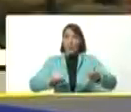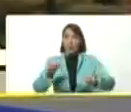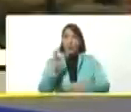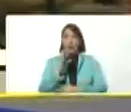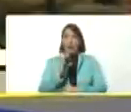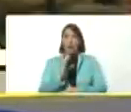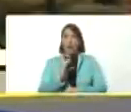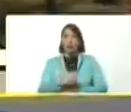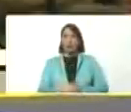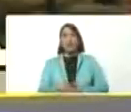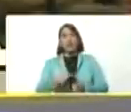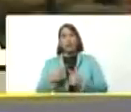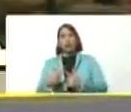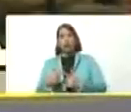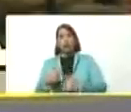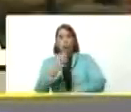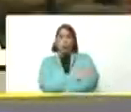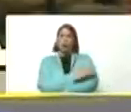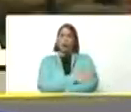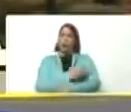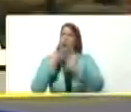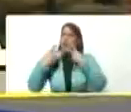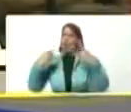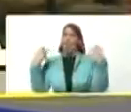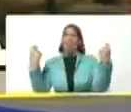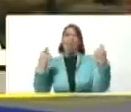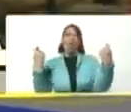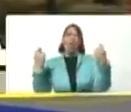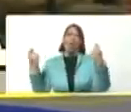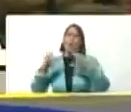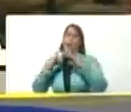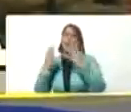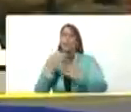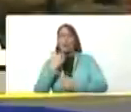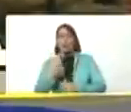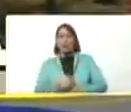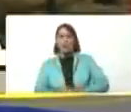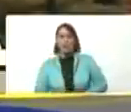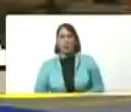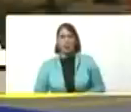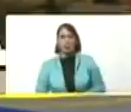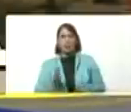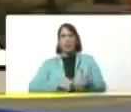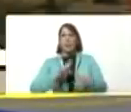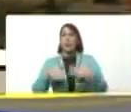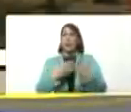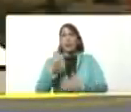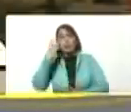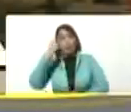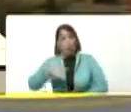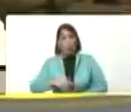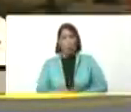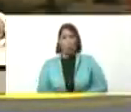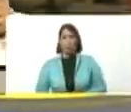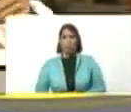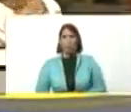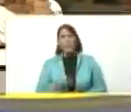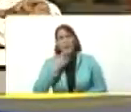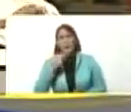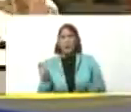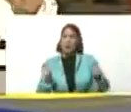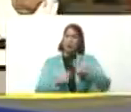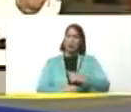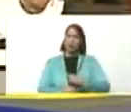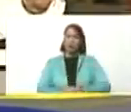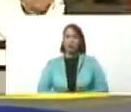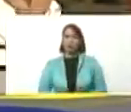contra. Lo hubieran dicho en el mundo, ¿verdad? Lo hubieran repetido hasta el día de hoy. Hubieran convertido en héroe